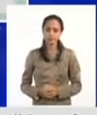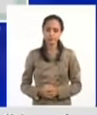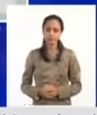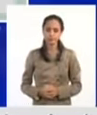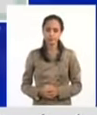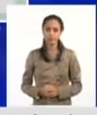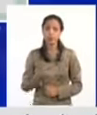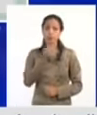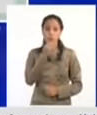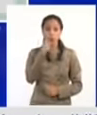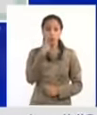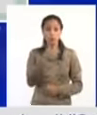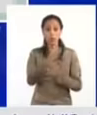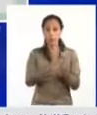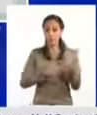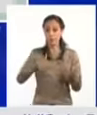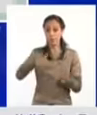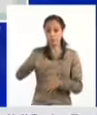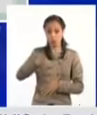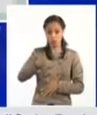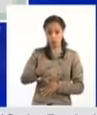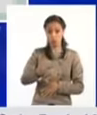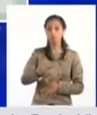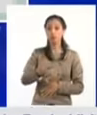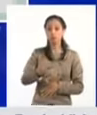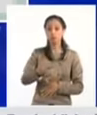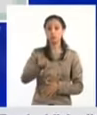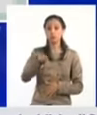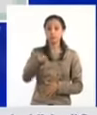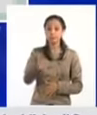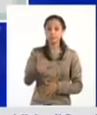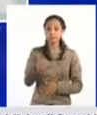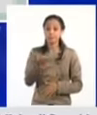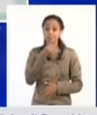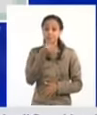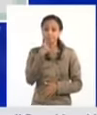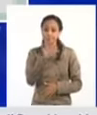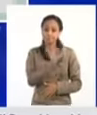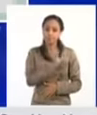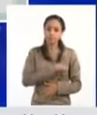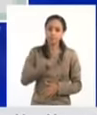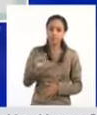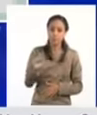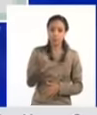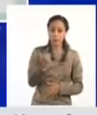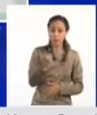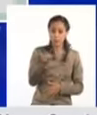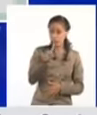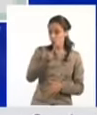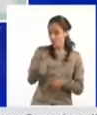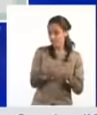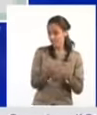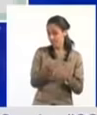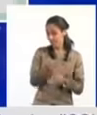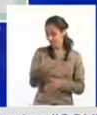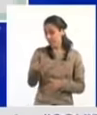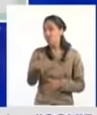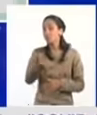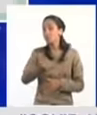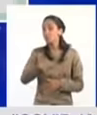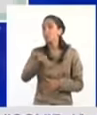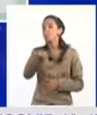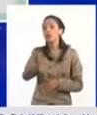de julio, que lamentablemente en el mes de julio, en sus primeros 9 días, se han